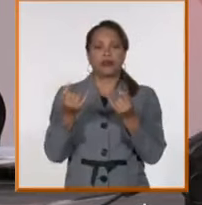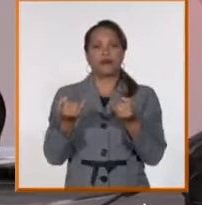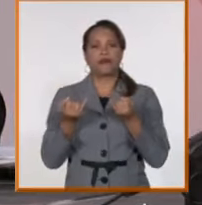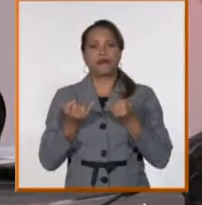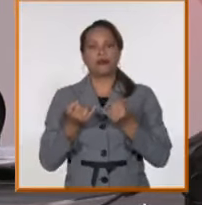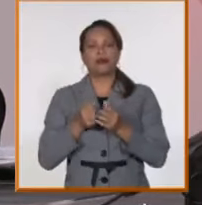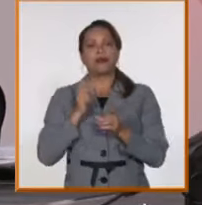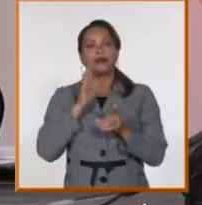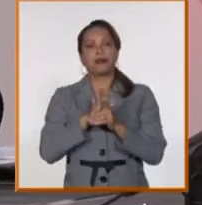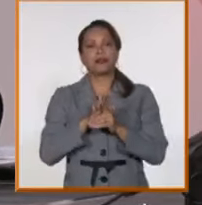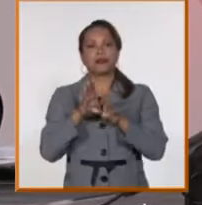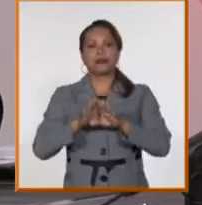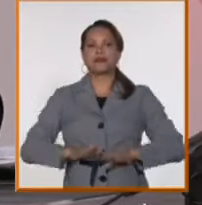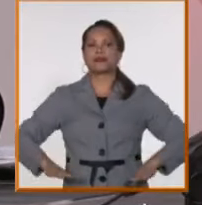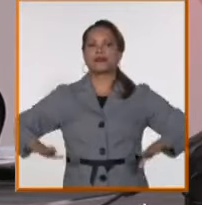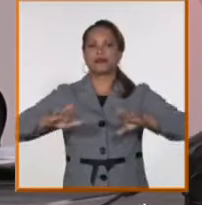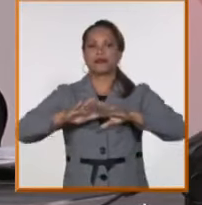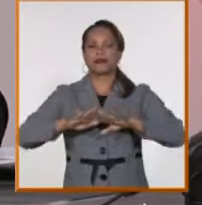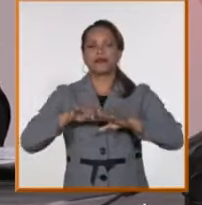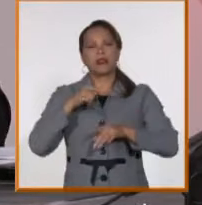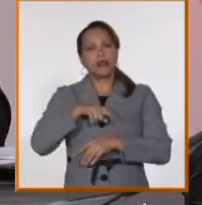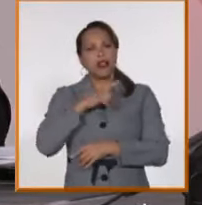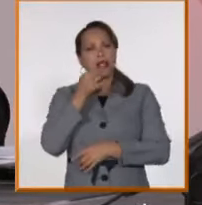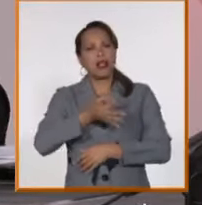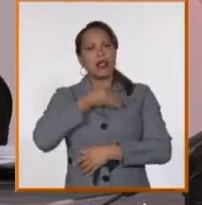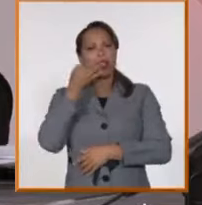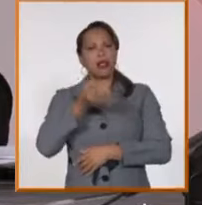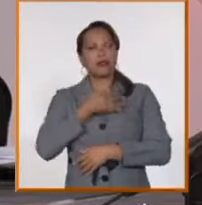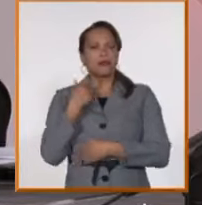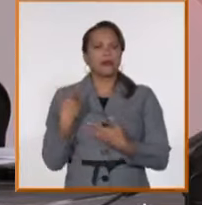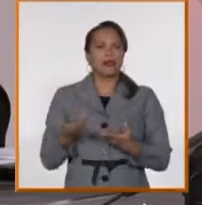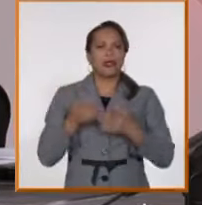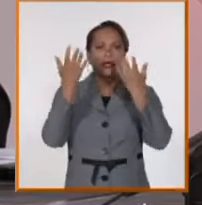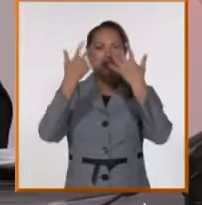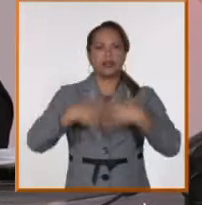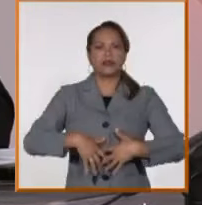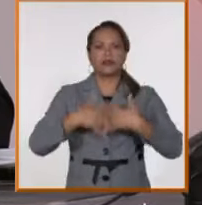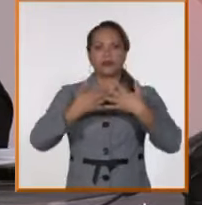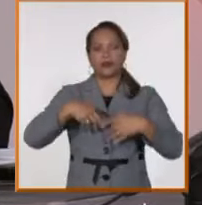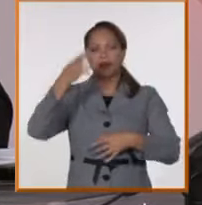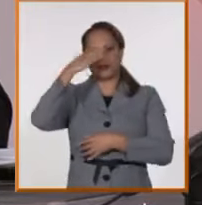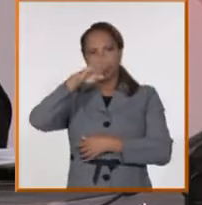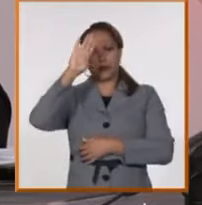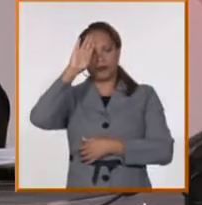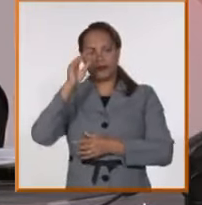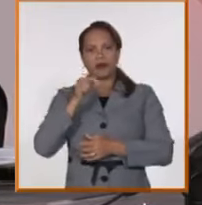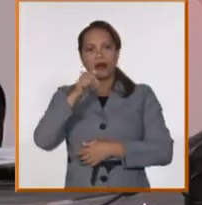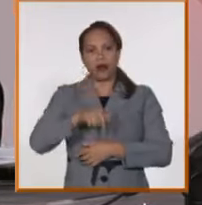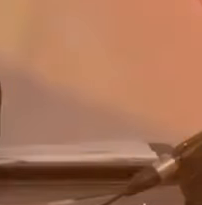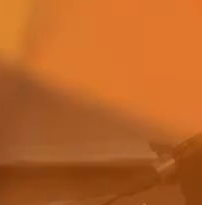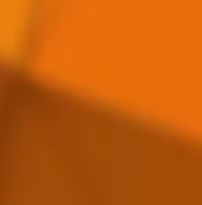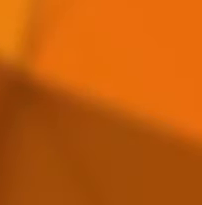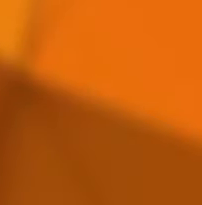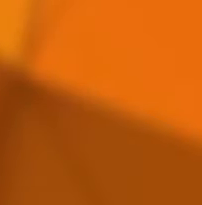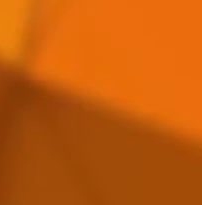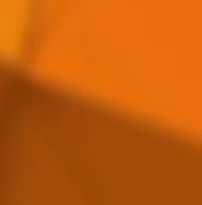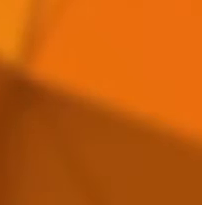comenzamos nuestra mesa redonda hablemos Entonces ahora de la industria ligera cubana su presente y sus